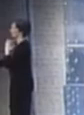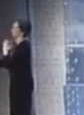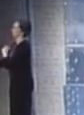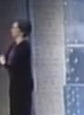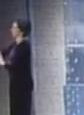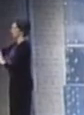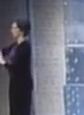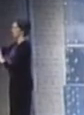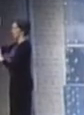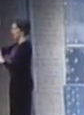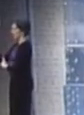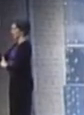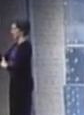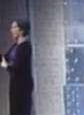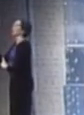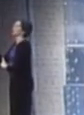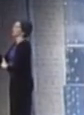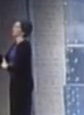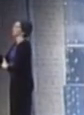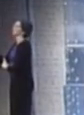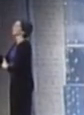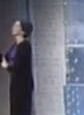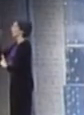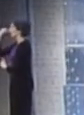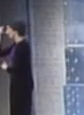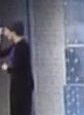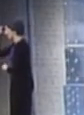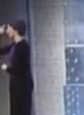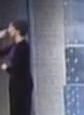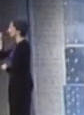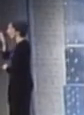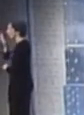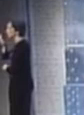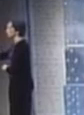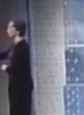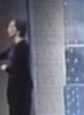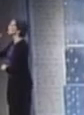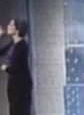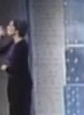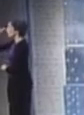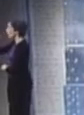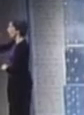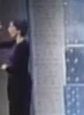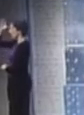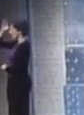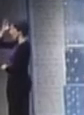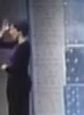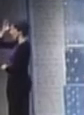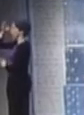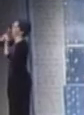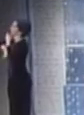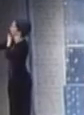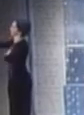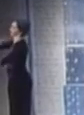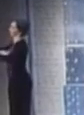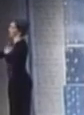estas habilidades y entonces se desarrollan estas actitudes y entonces el conocimiento va implícito. Y ahí estamos